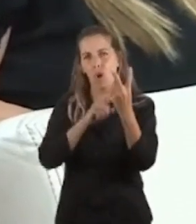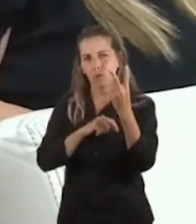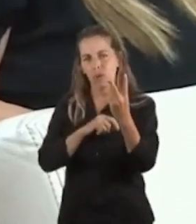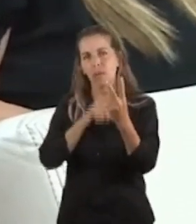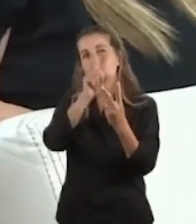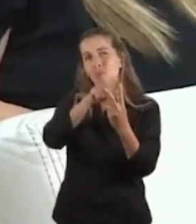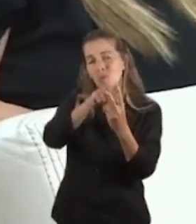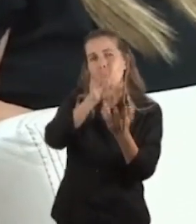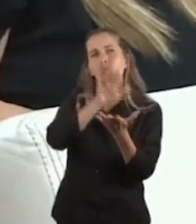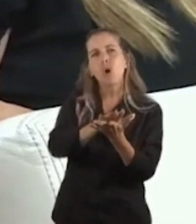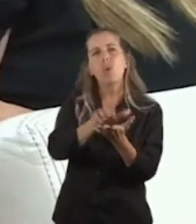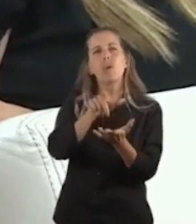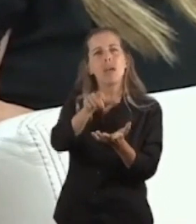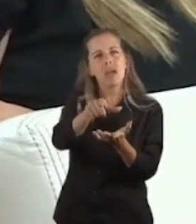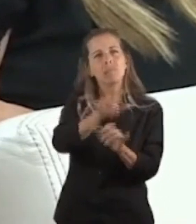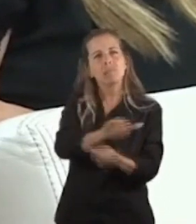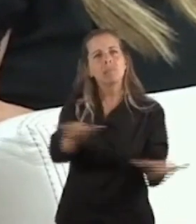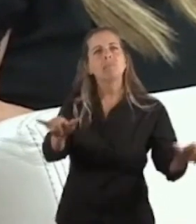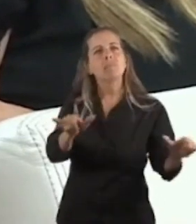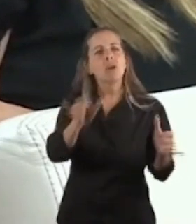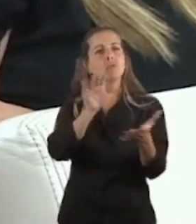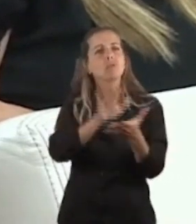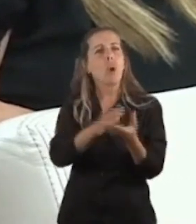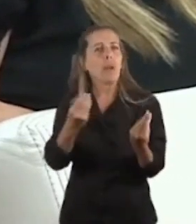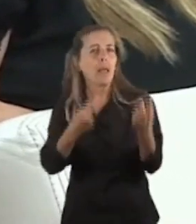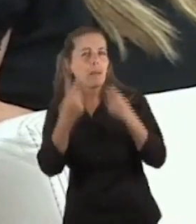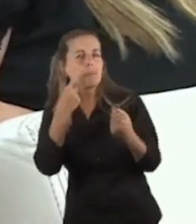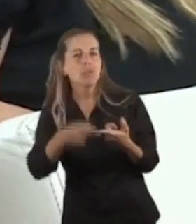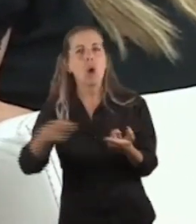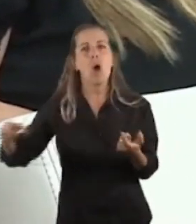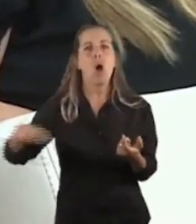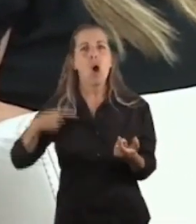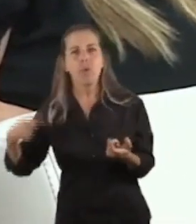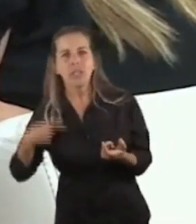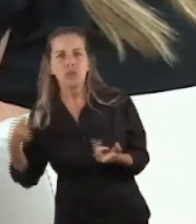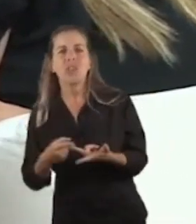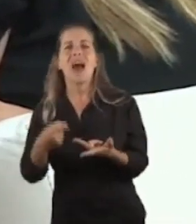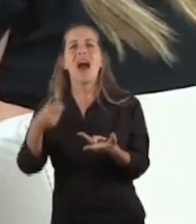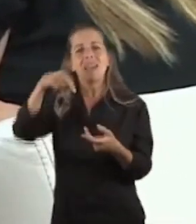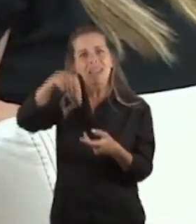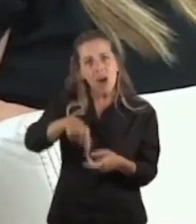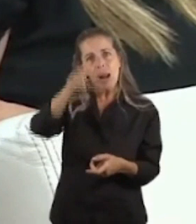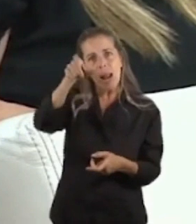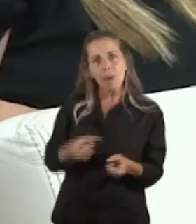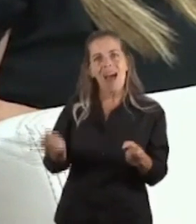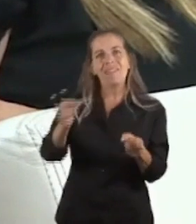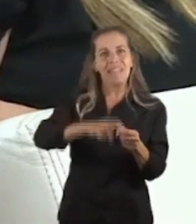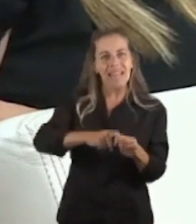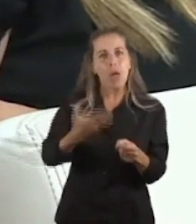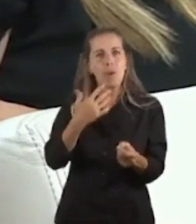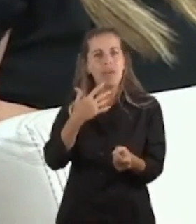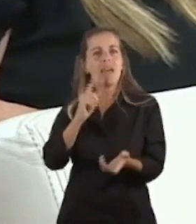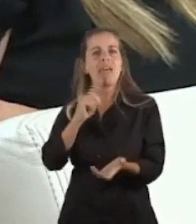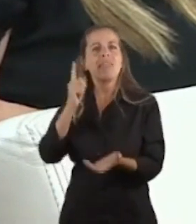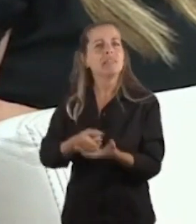sobre un anuncio que acaba de hacer sobre la desregulación de las obras sociales que ahora el afiliado podrá elegir